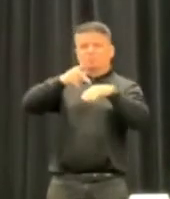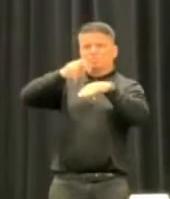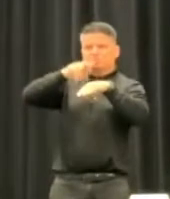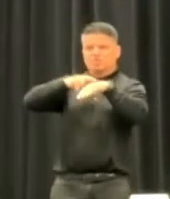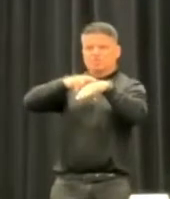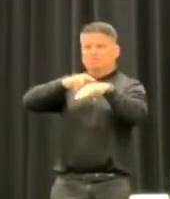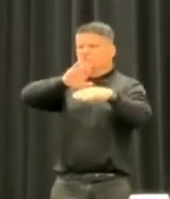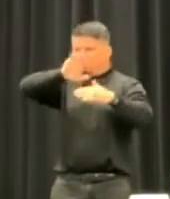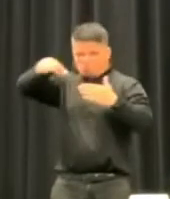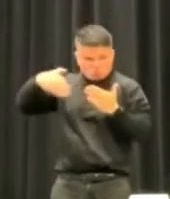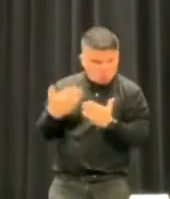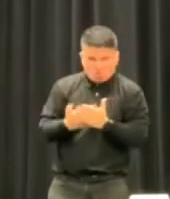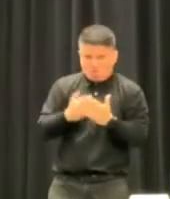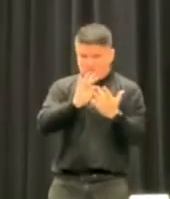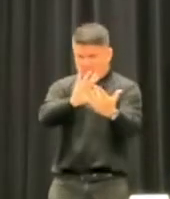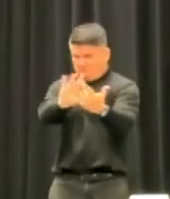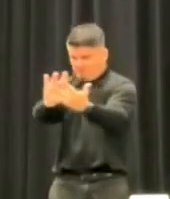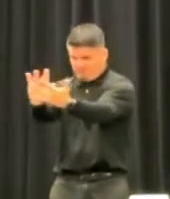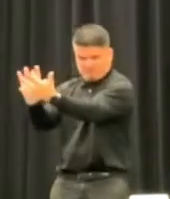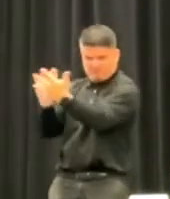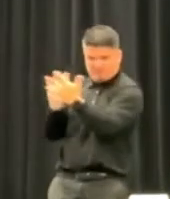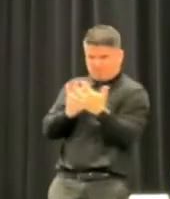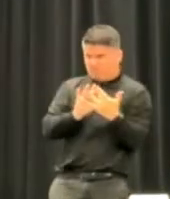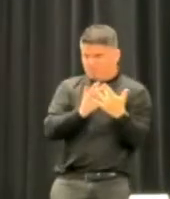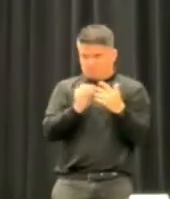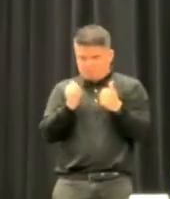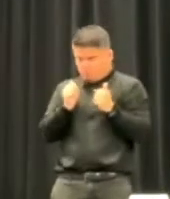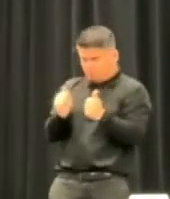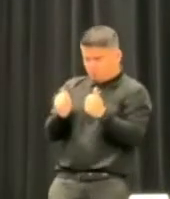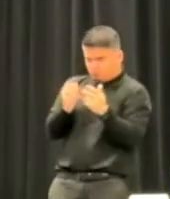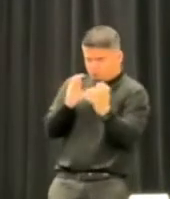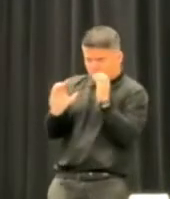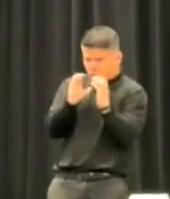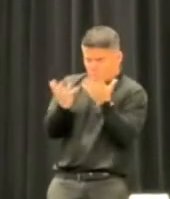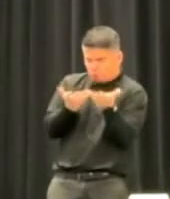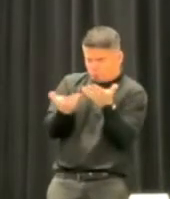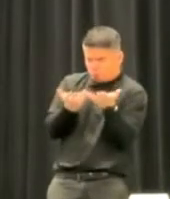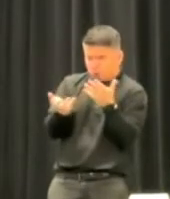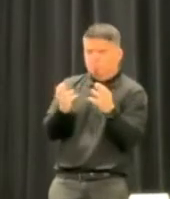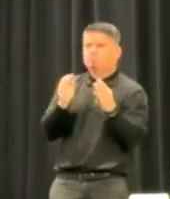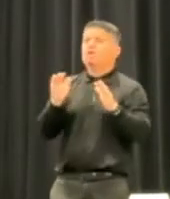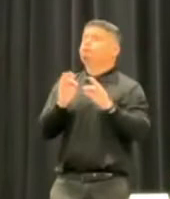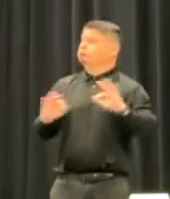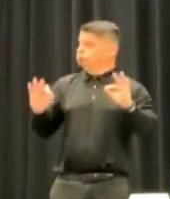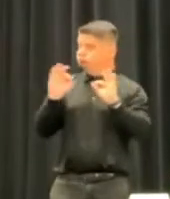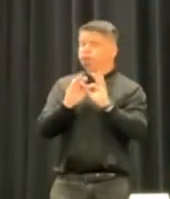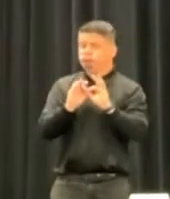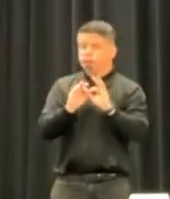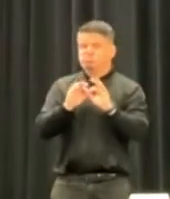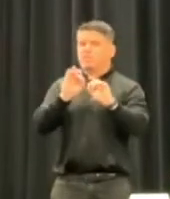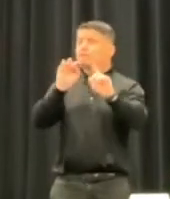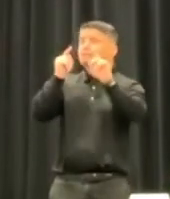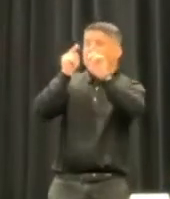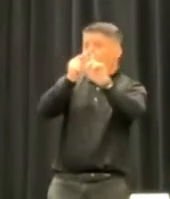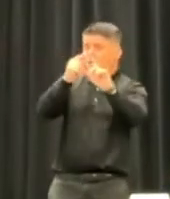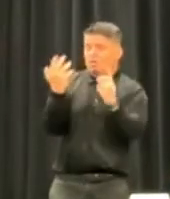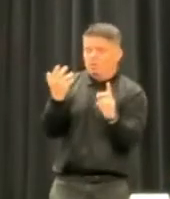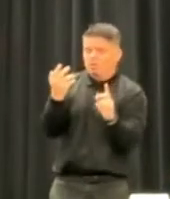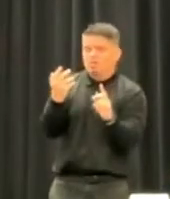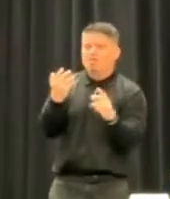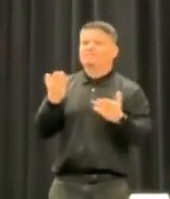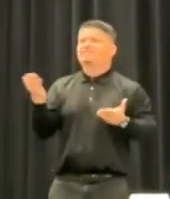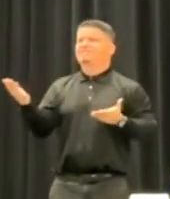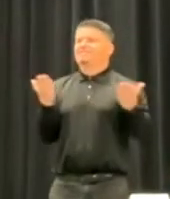todos los con entre todas las variables que componen educación esa prestación de servicios tienen que estar en constante